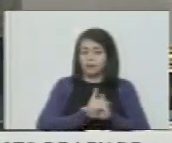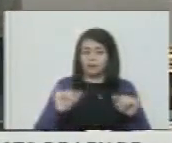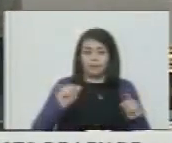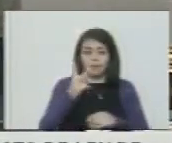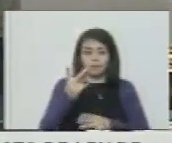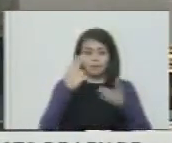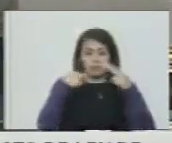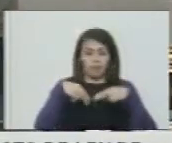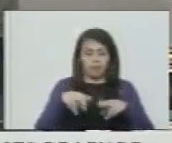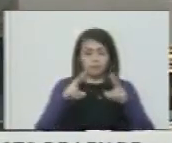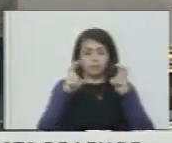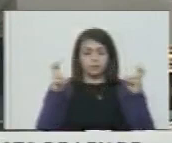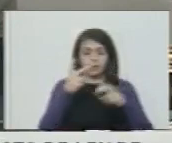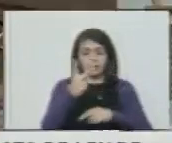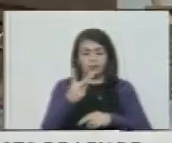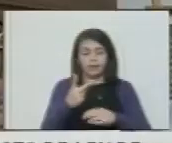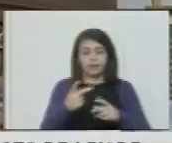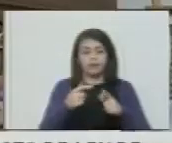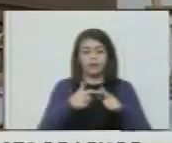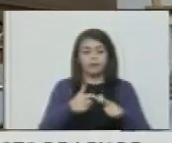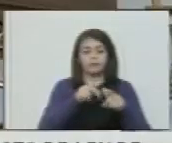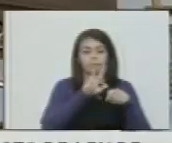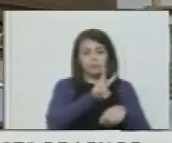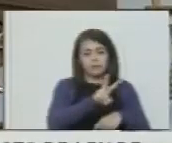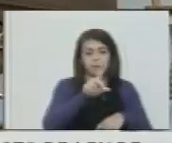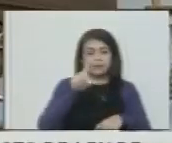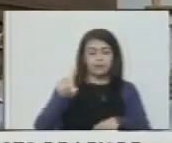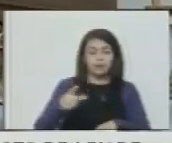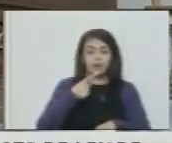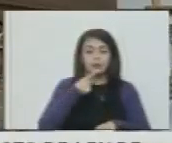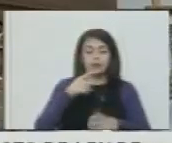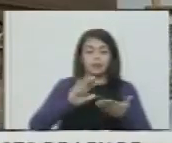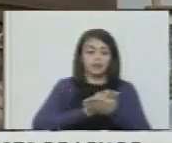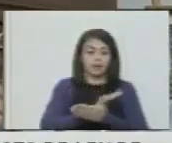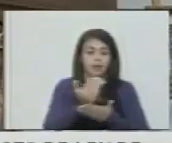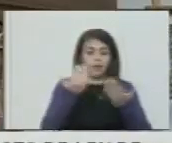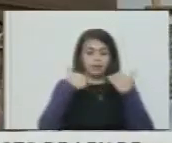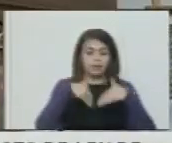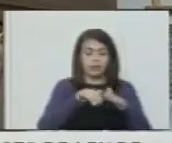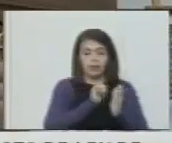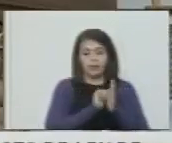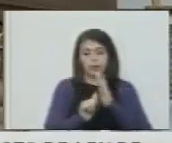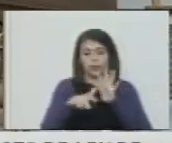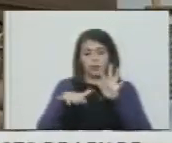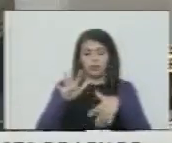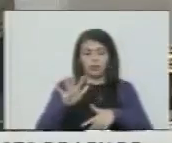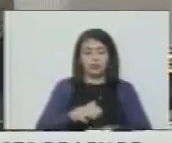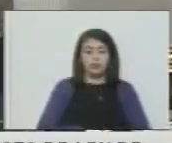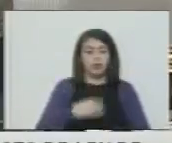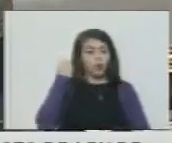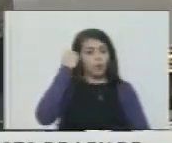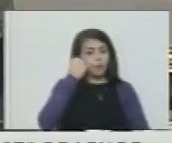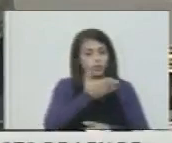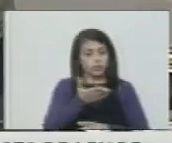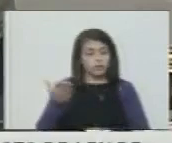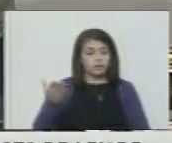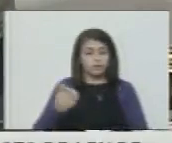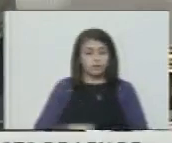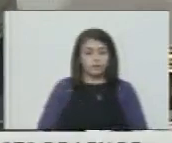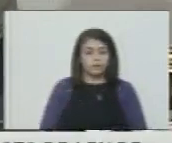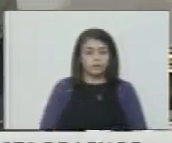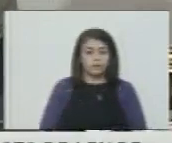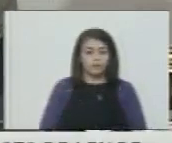Eliminado capítulo 2, título 2. Siguiente. Vigésimo primero. Se propone eliminar el artículo 15. En